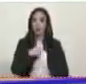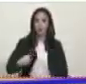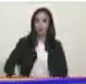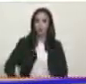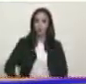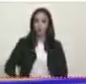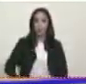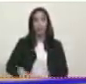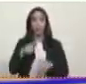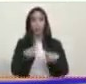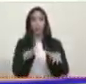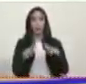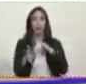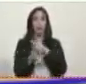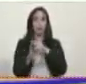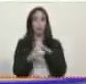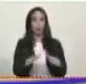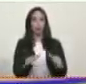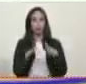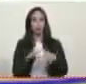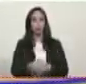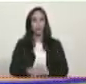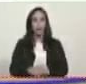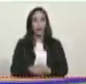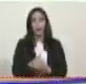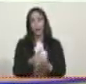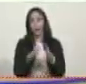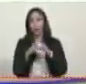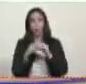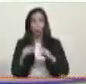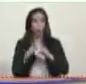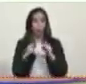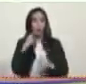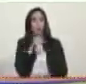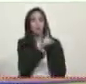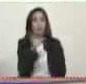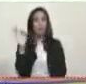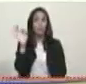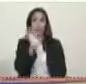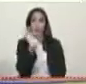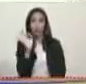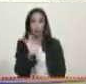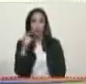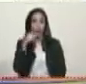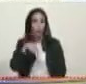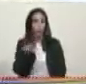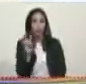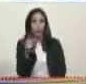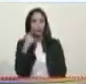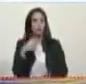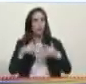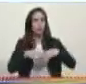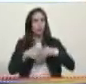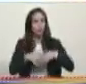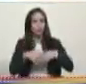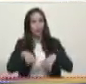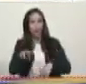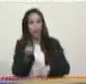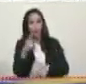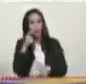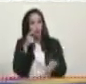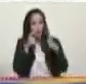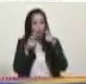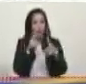una alta tecnología, y la carrocería es 100% venezolana, elaborada por una empresa venezolana, y pueden